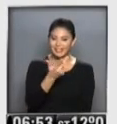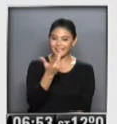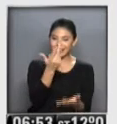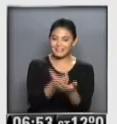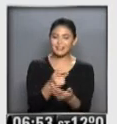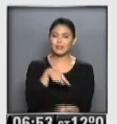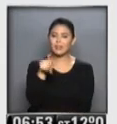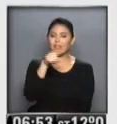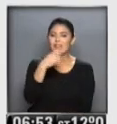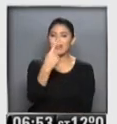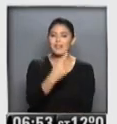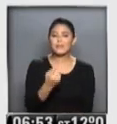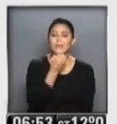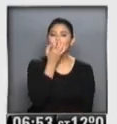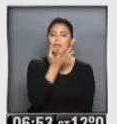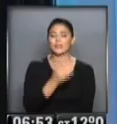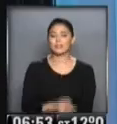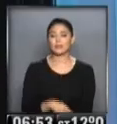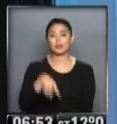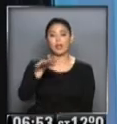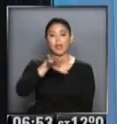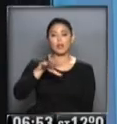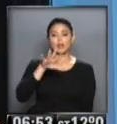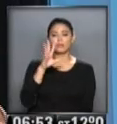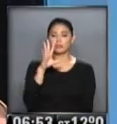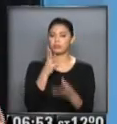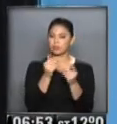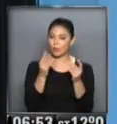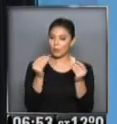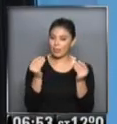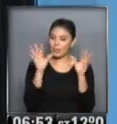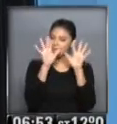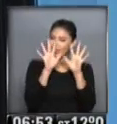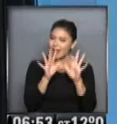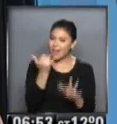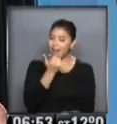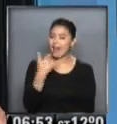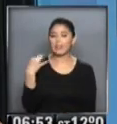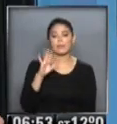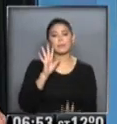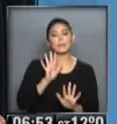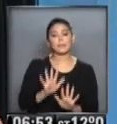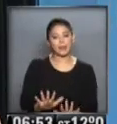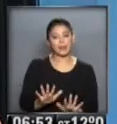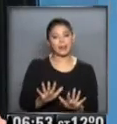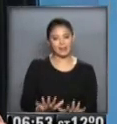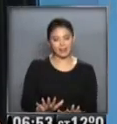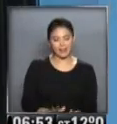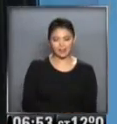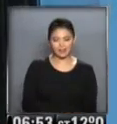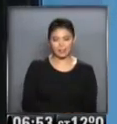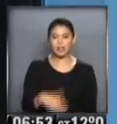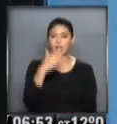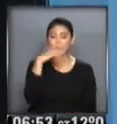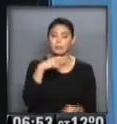Son tres y son divinas. Sí, qué nieblas, qué humedad que hace por allí. Hay que esperar, hay que esperar para que pase